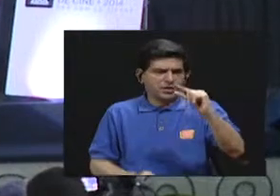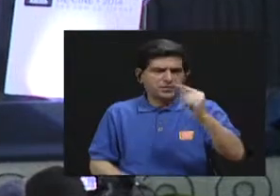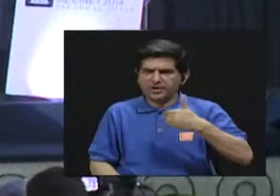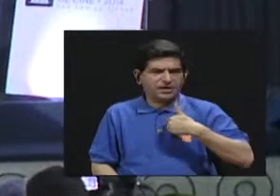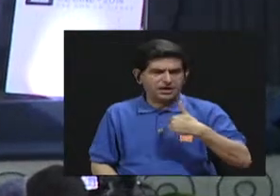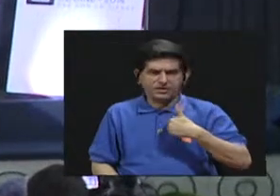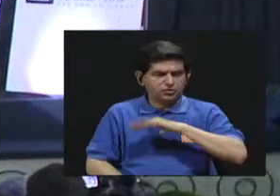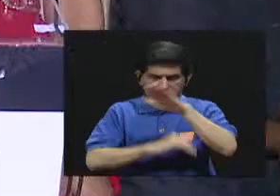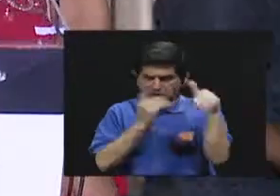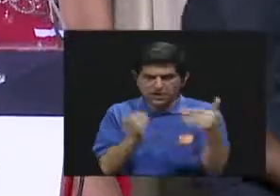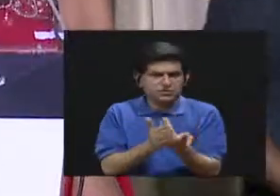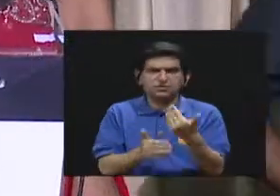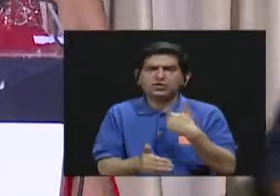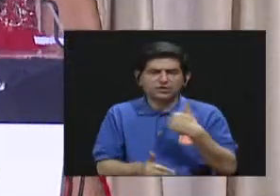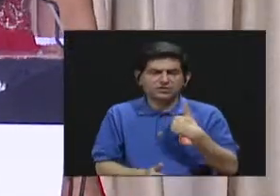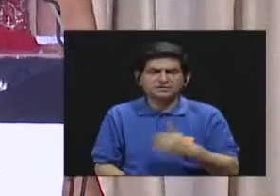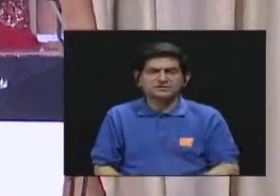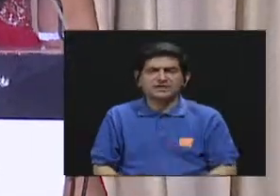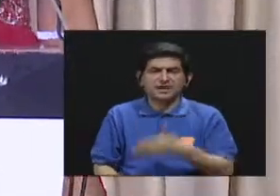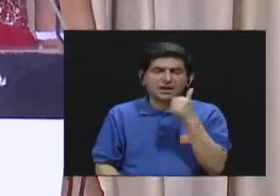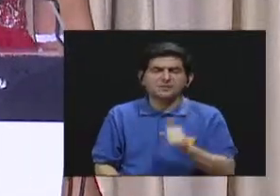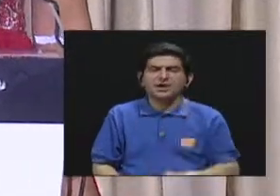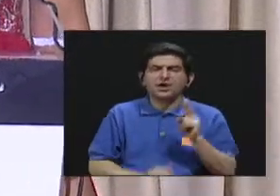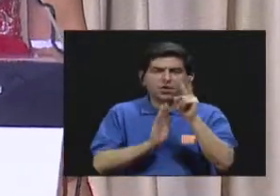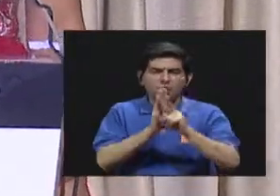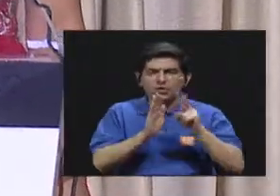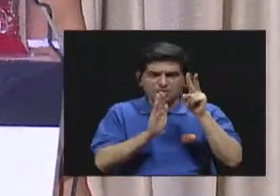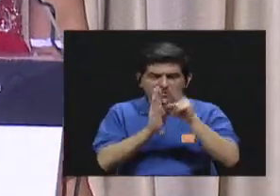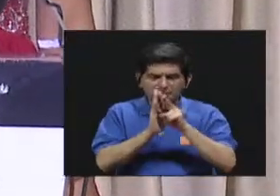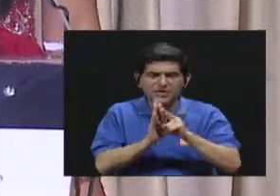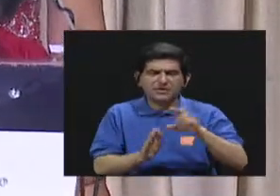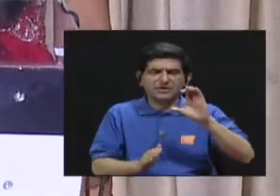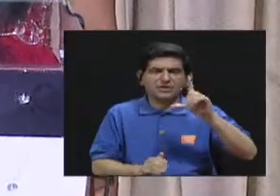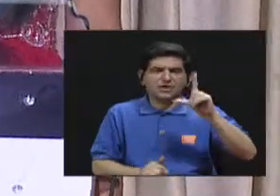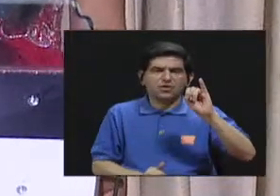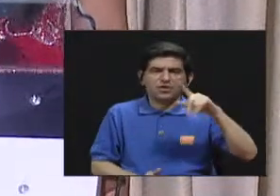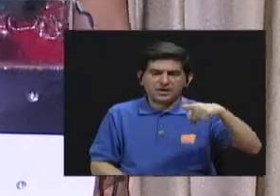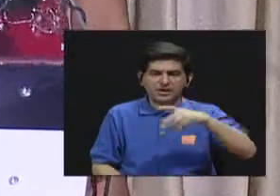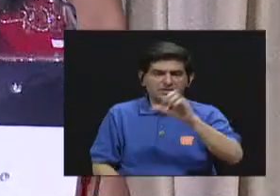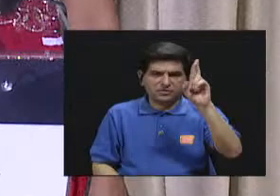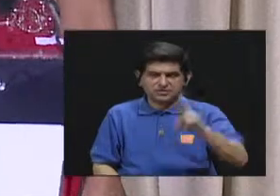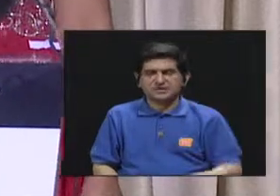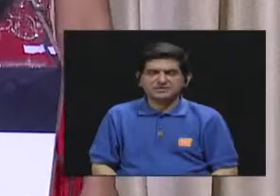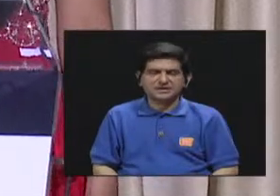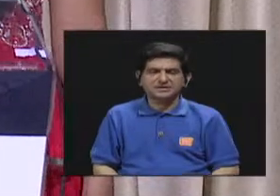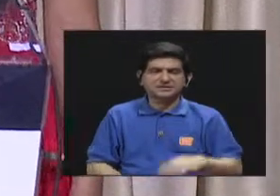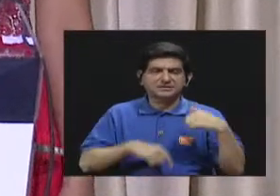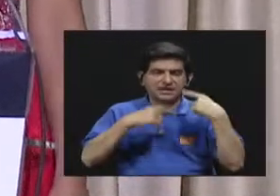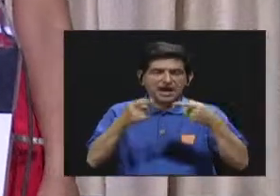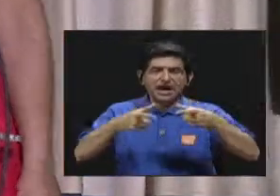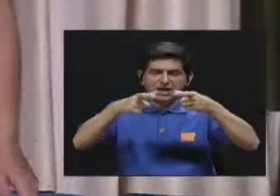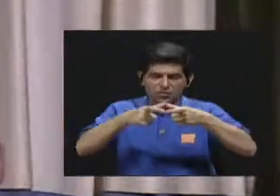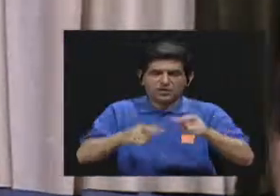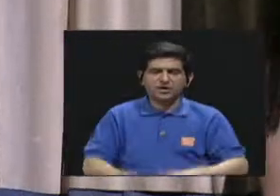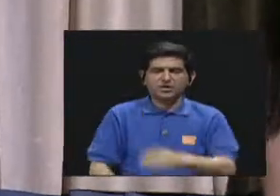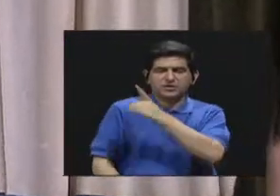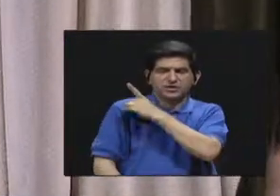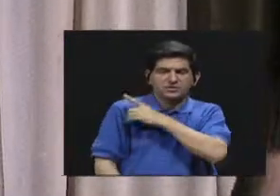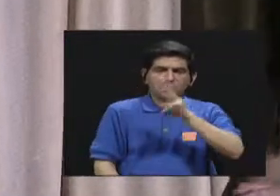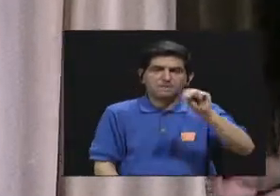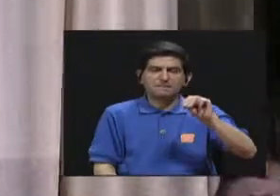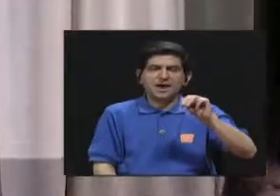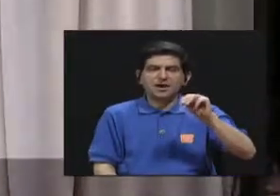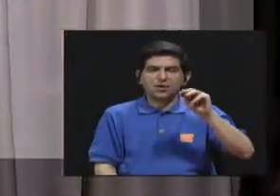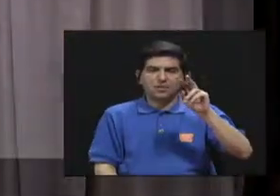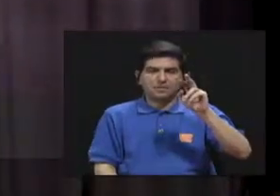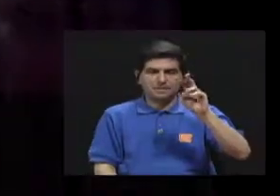Es todo lo que llega. Todo mejor suma, videoclip claro, costarricense, Al Hueco, dirigido por Marlon Villar. Marlon